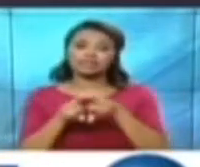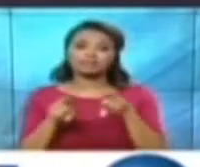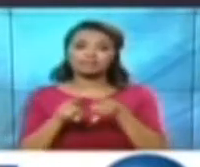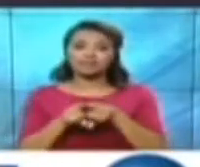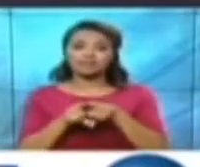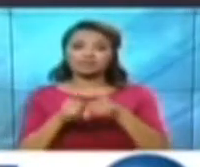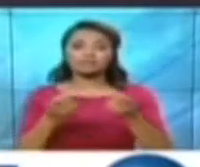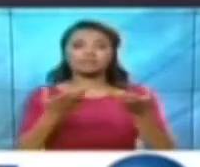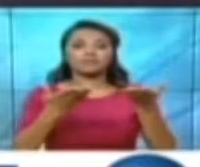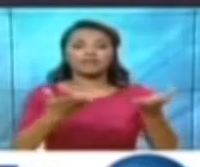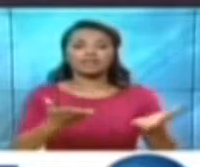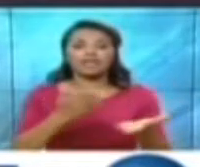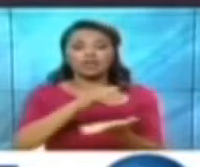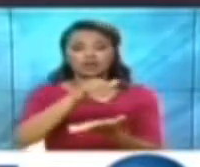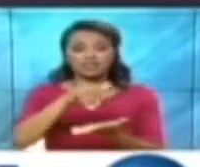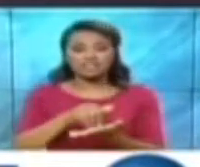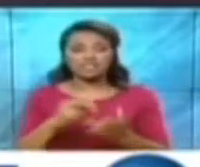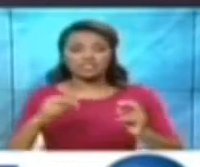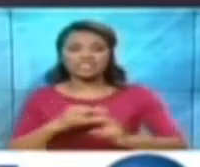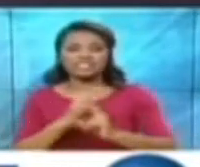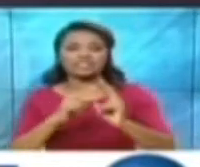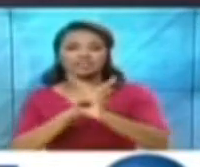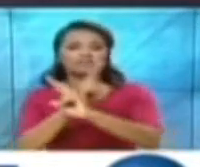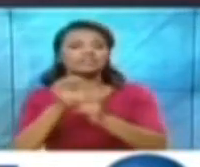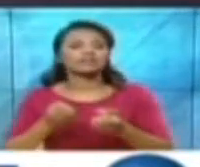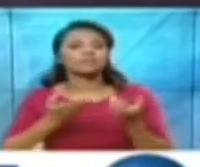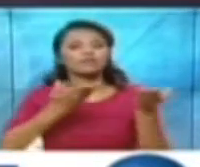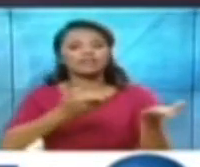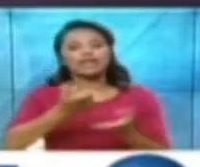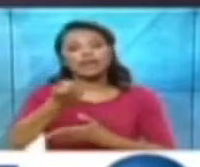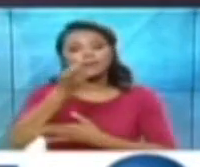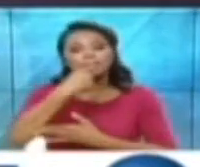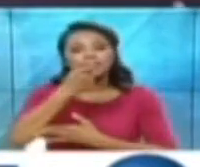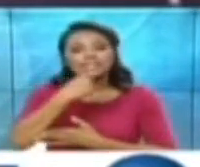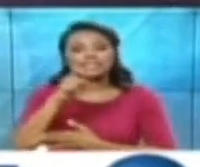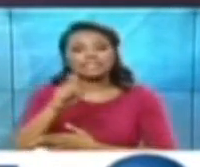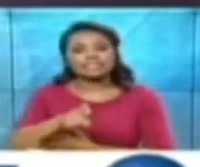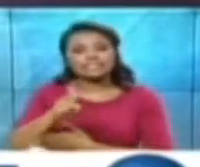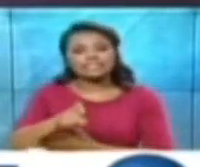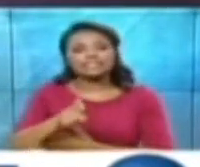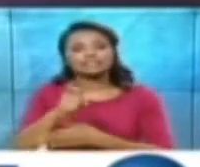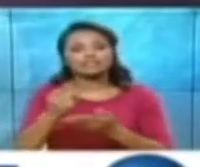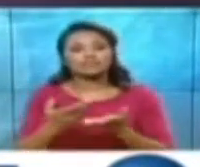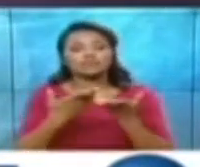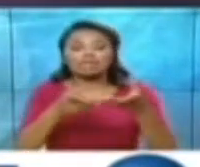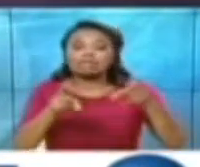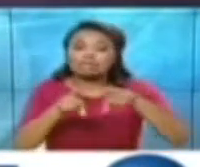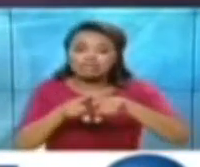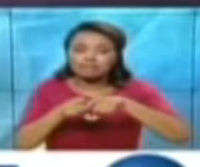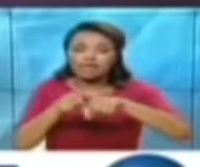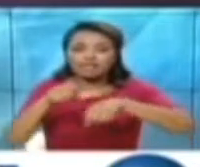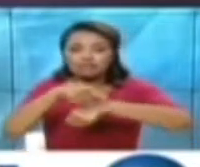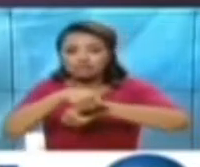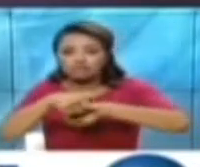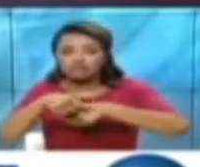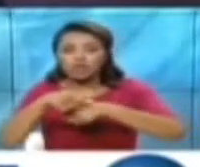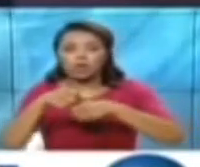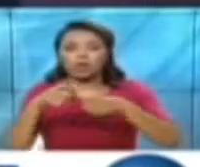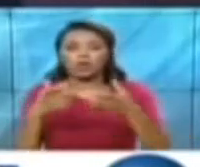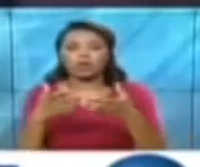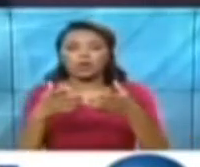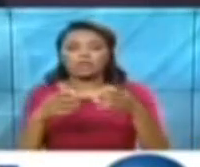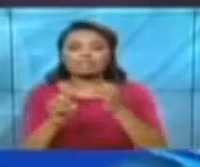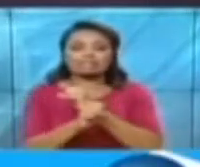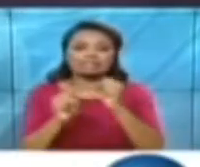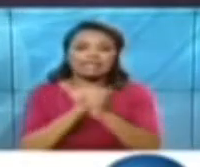nuestros centros de salud de los medicamentos los instrumentos médico-quirúrgicos para que la población